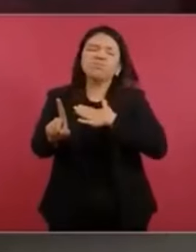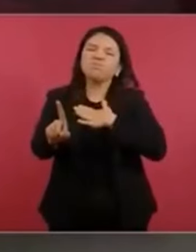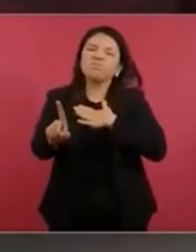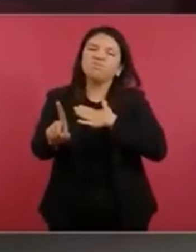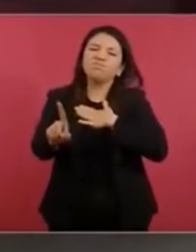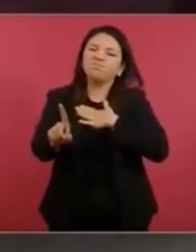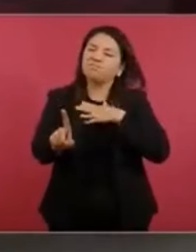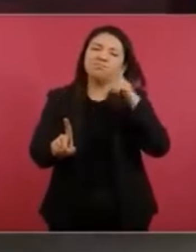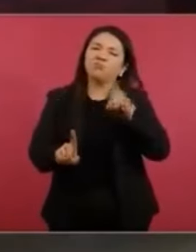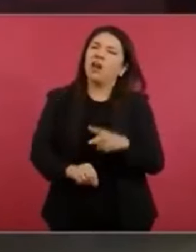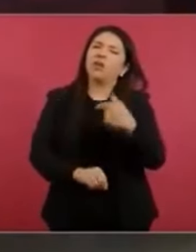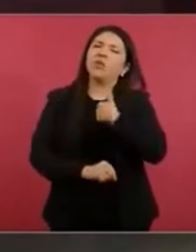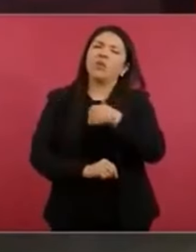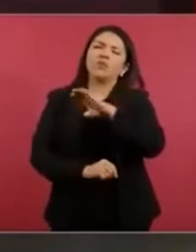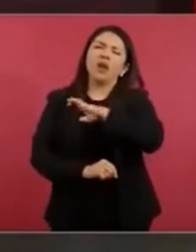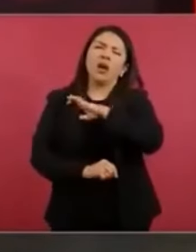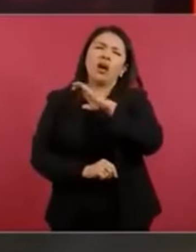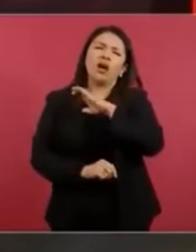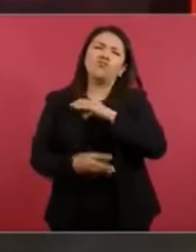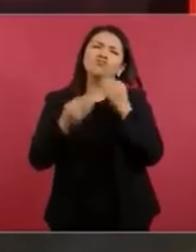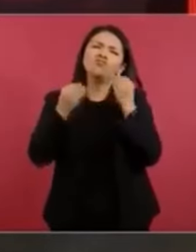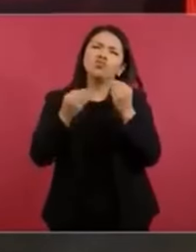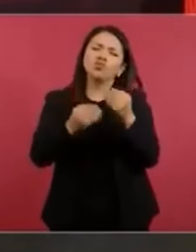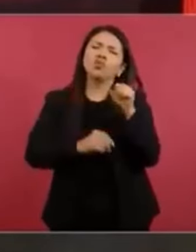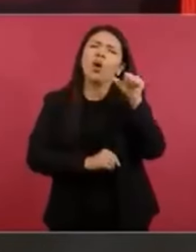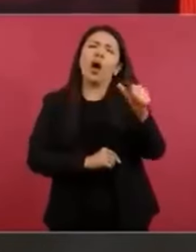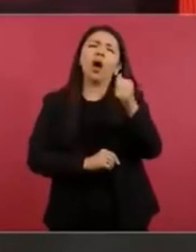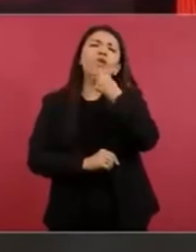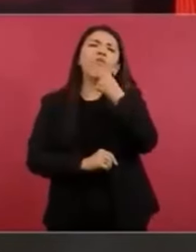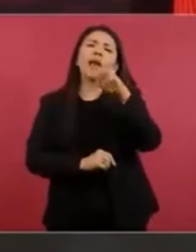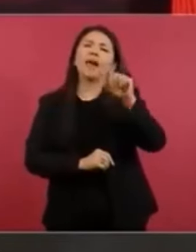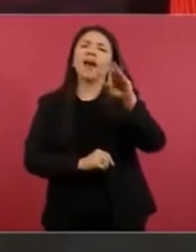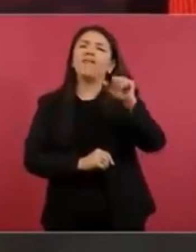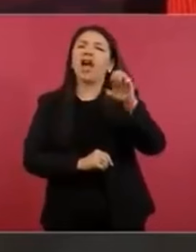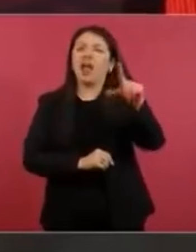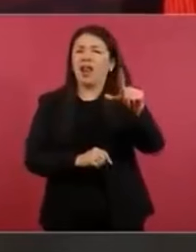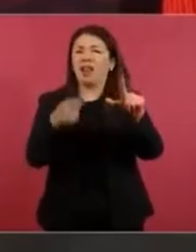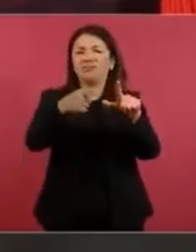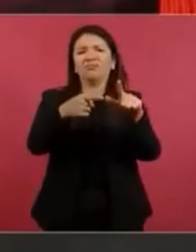porque quiero mucho a Rafael.